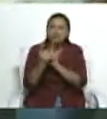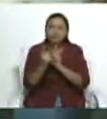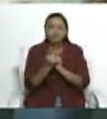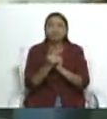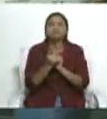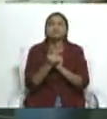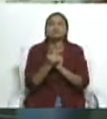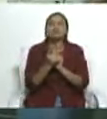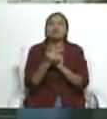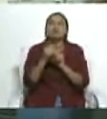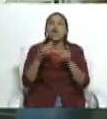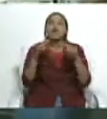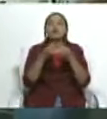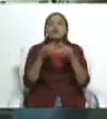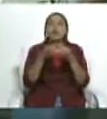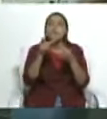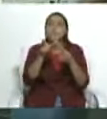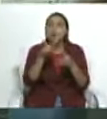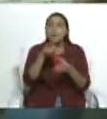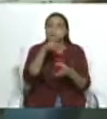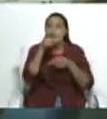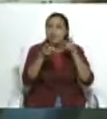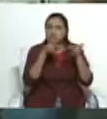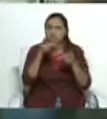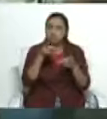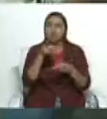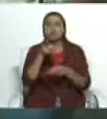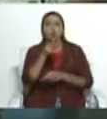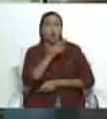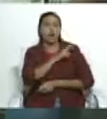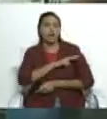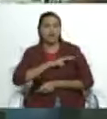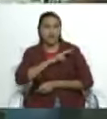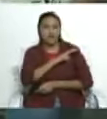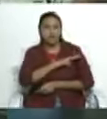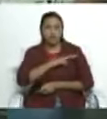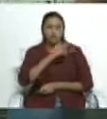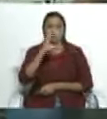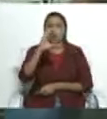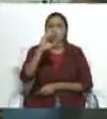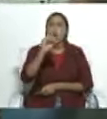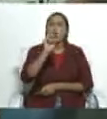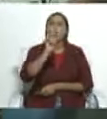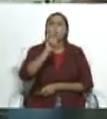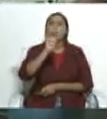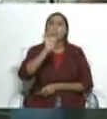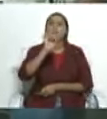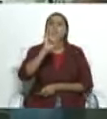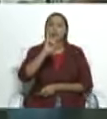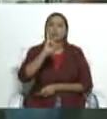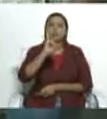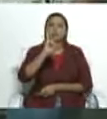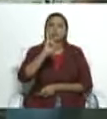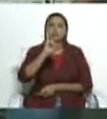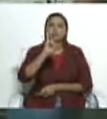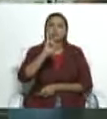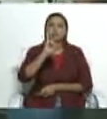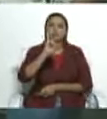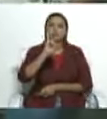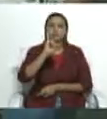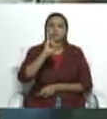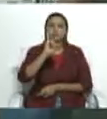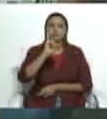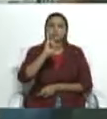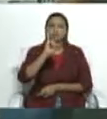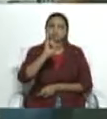Social Cristiano COPEI con su candidato y sus directivas,